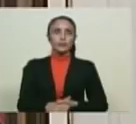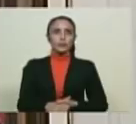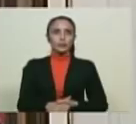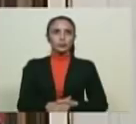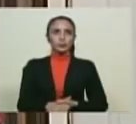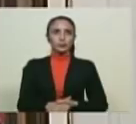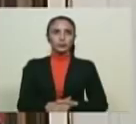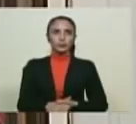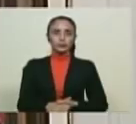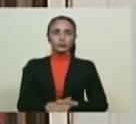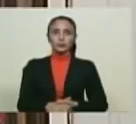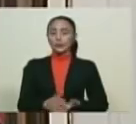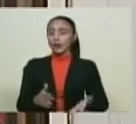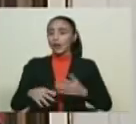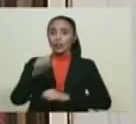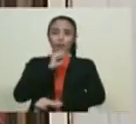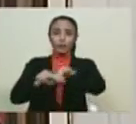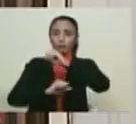que nos llevan siempre.